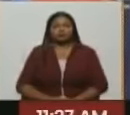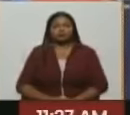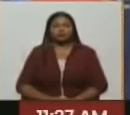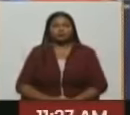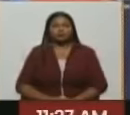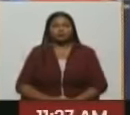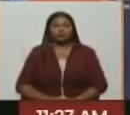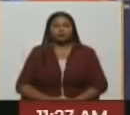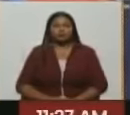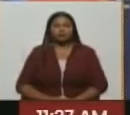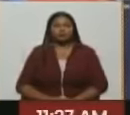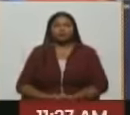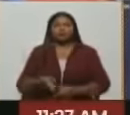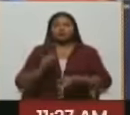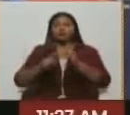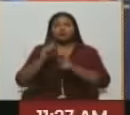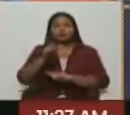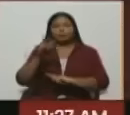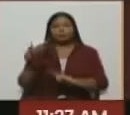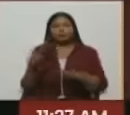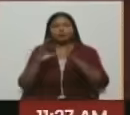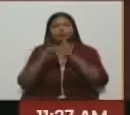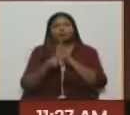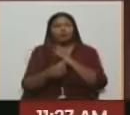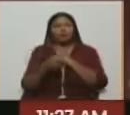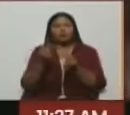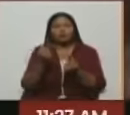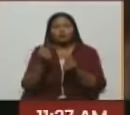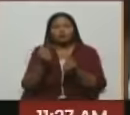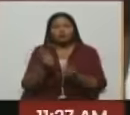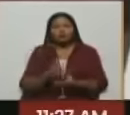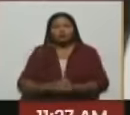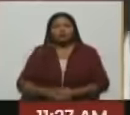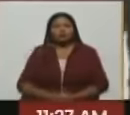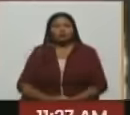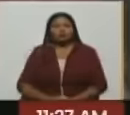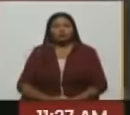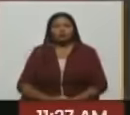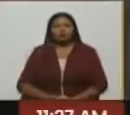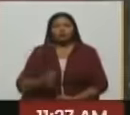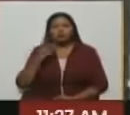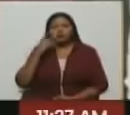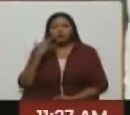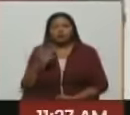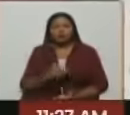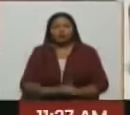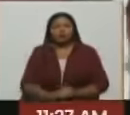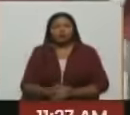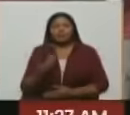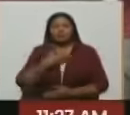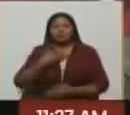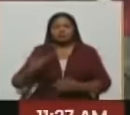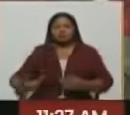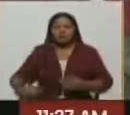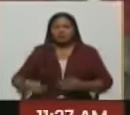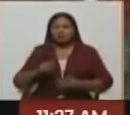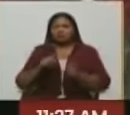y algunas personas que se han robado el dinero, por ejemplo el pseudopresidente ese